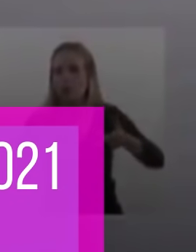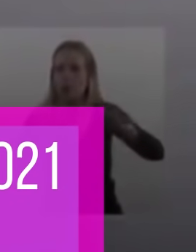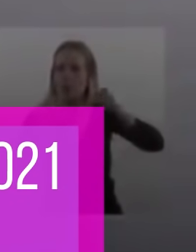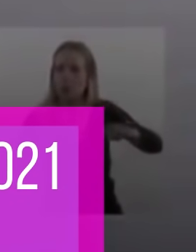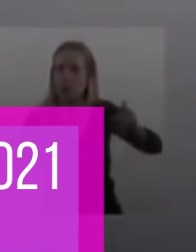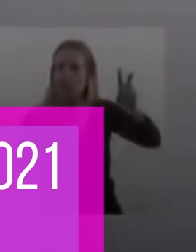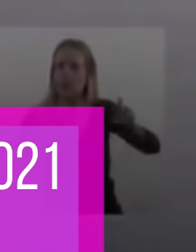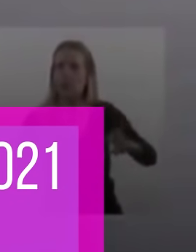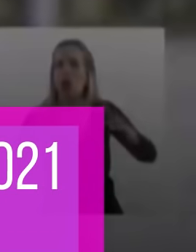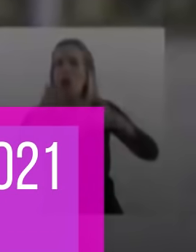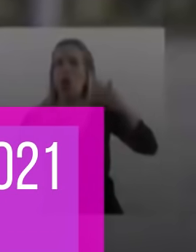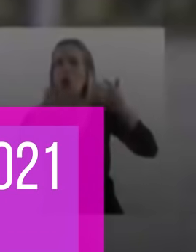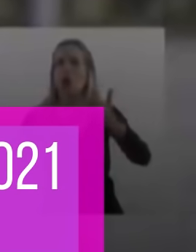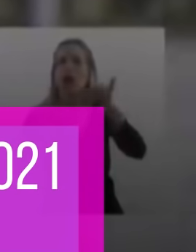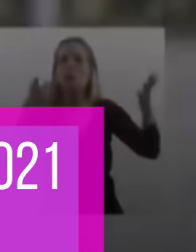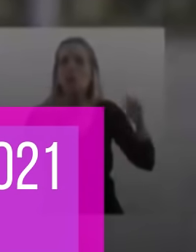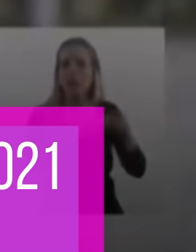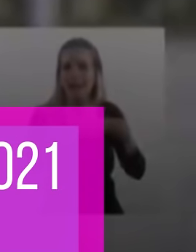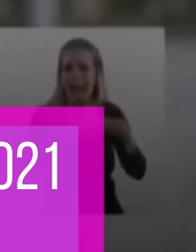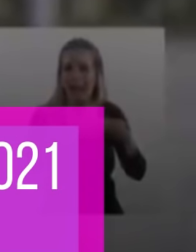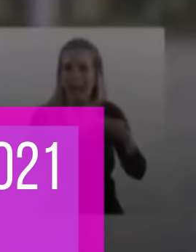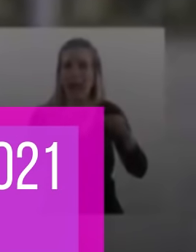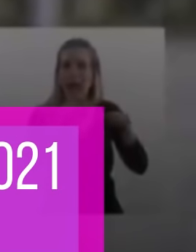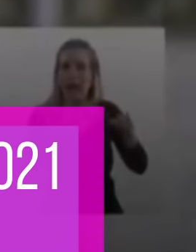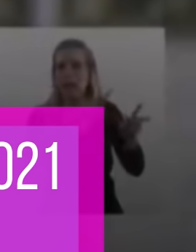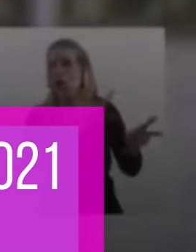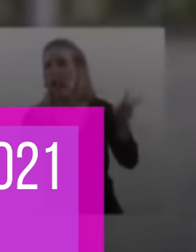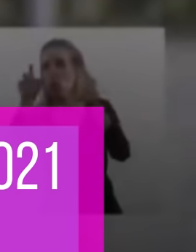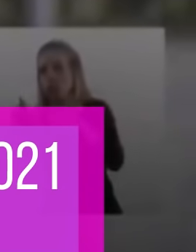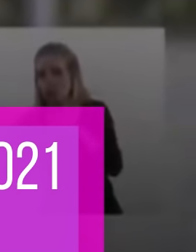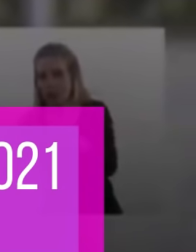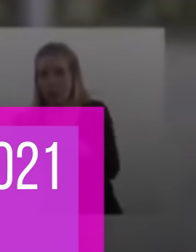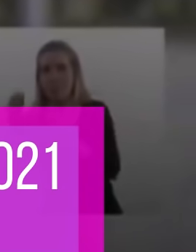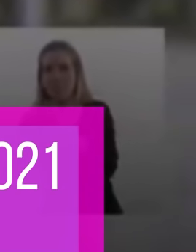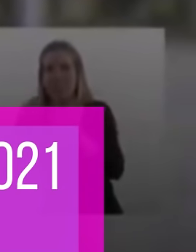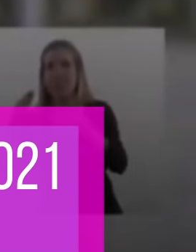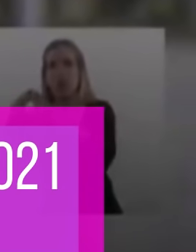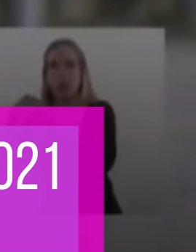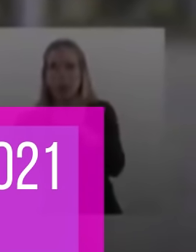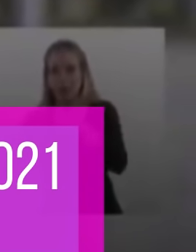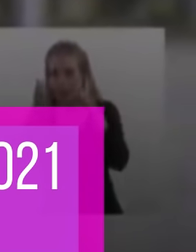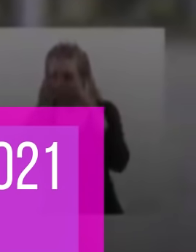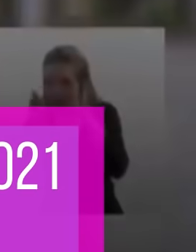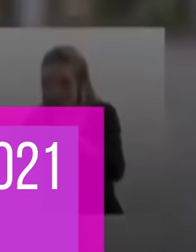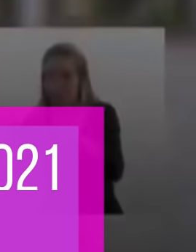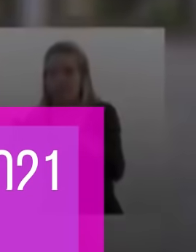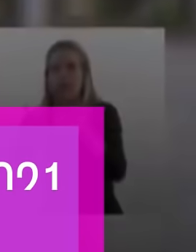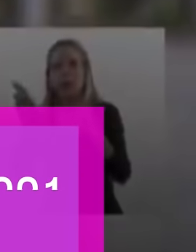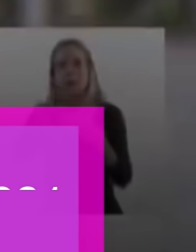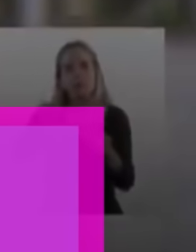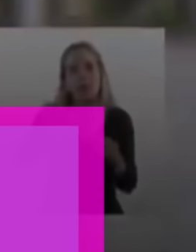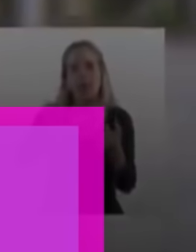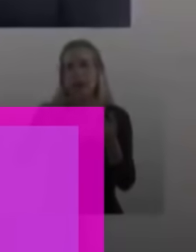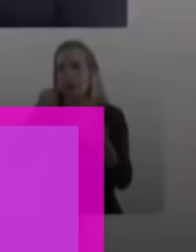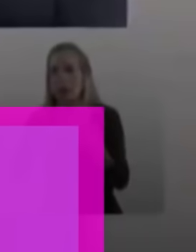que dijeron en Crónica HD que esto podría llegar a los 10 mil, pero aún eso todavía no se sabe. Pero, como les digo